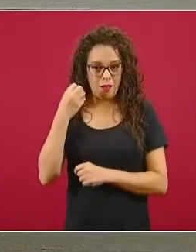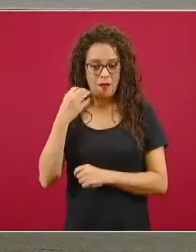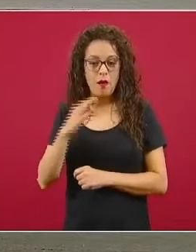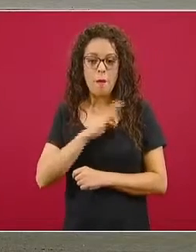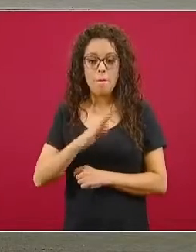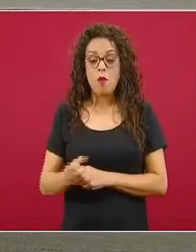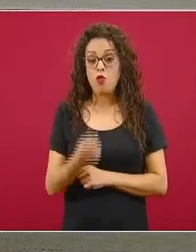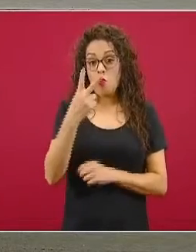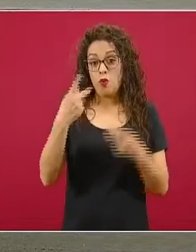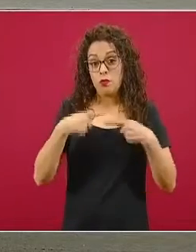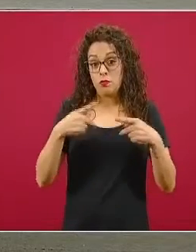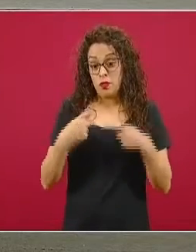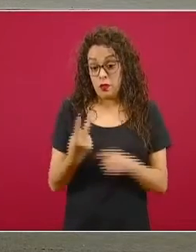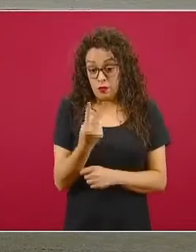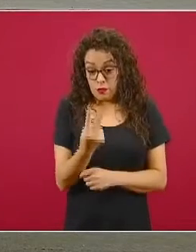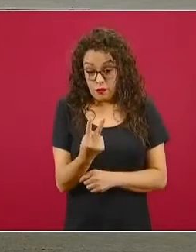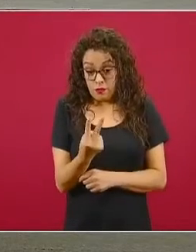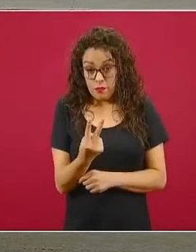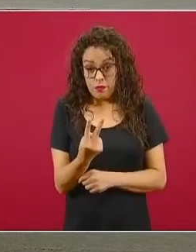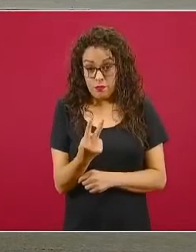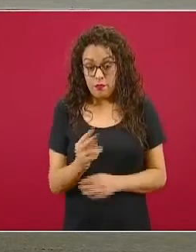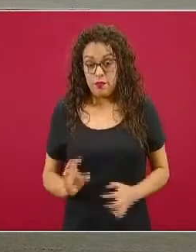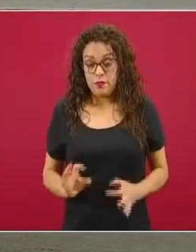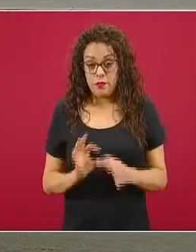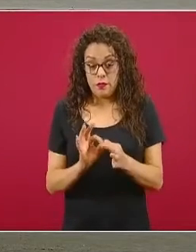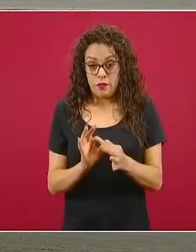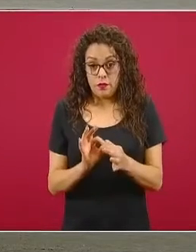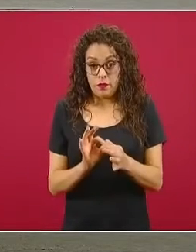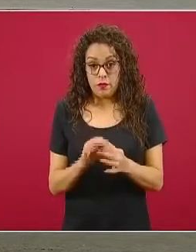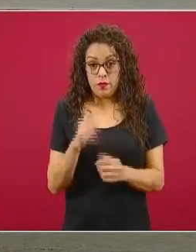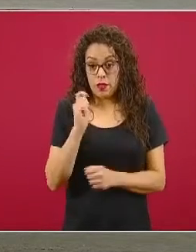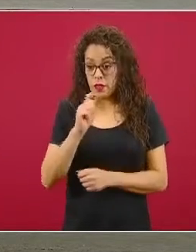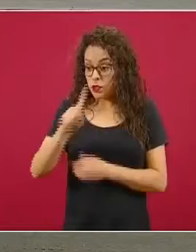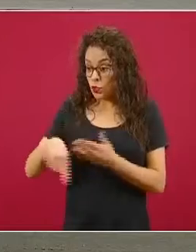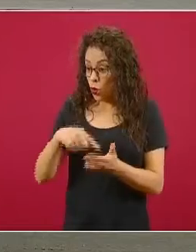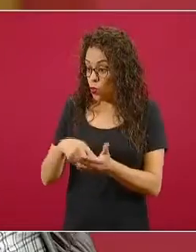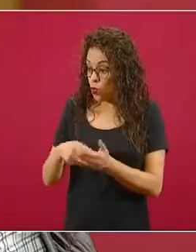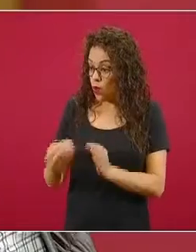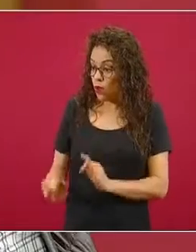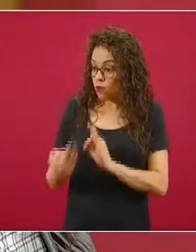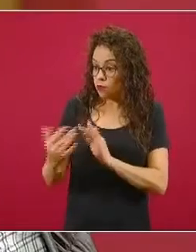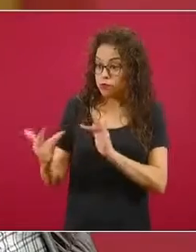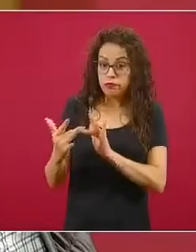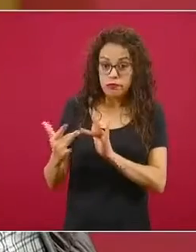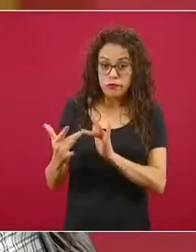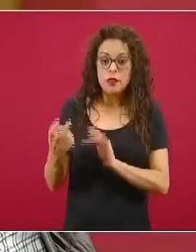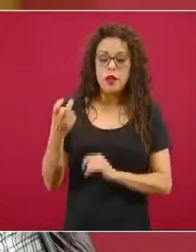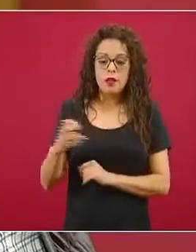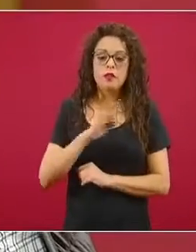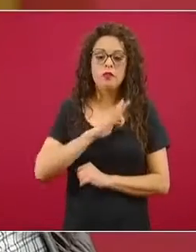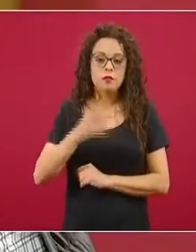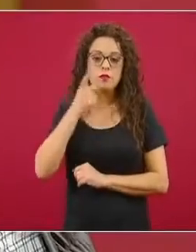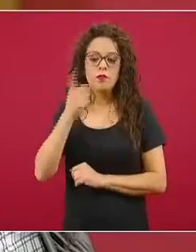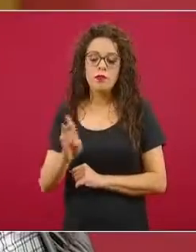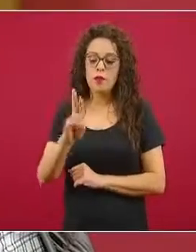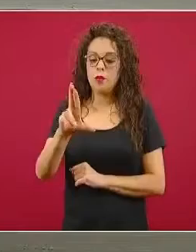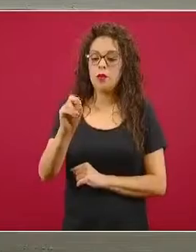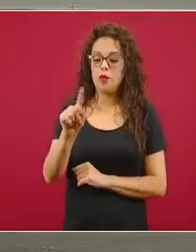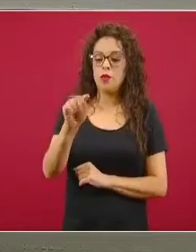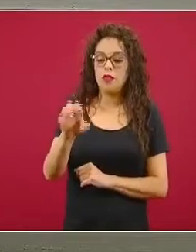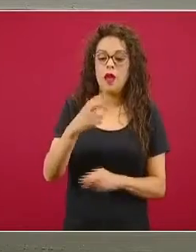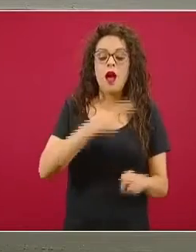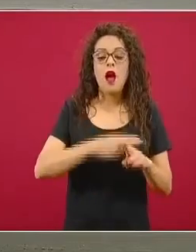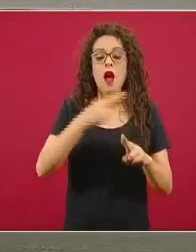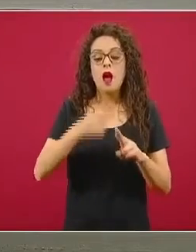de 2 personas, basta que 2 personas estén asociadas en tiempo, lugar y persona, y esto podría considerarse ya como un brote, hasta